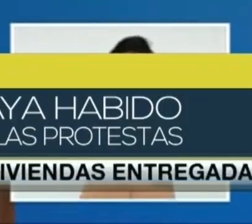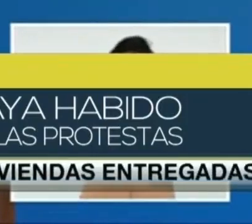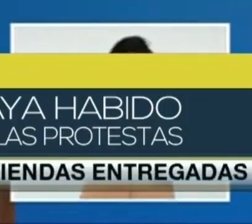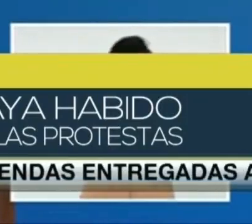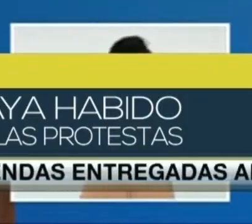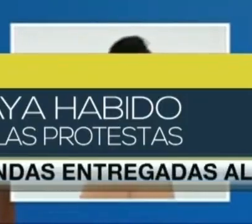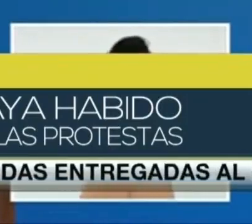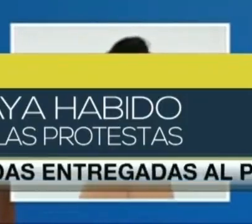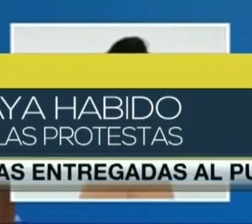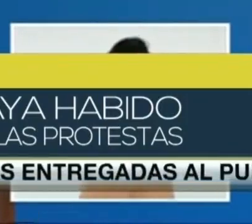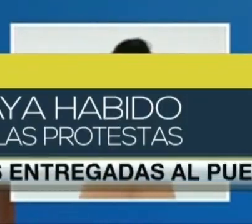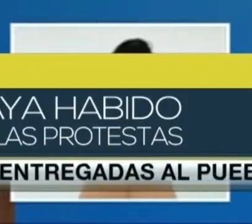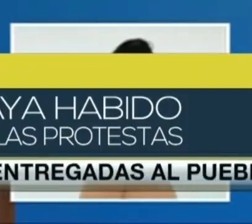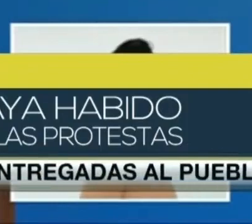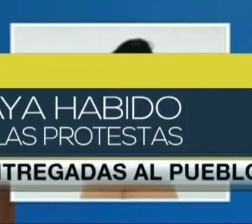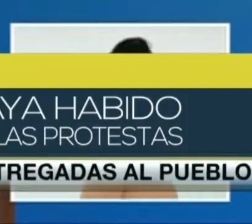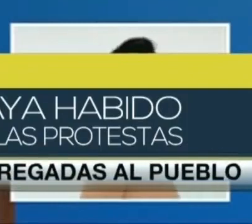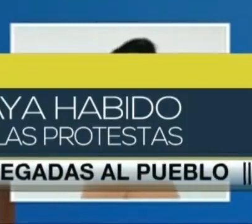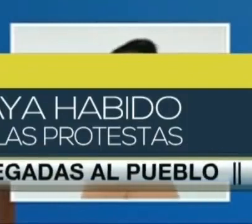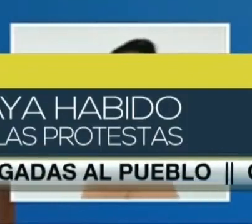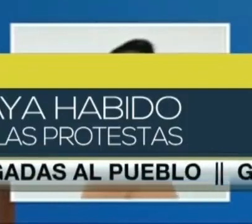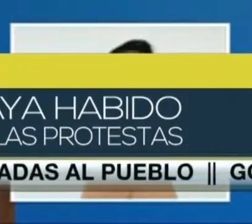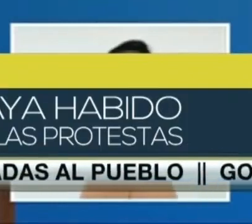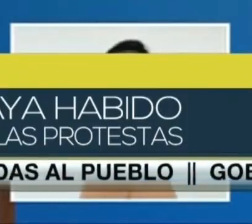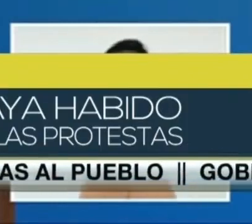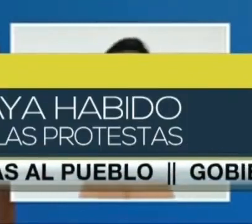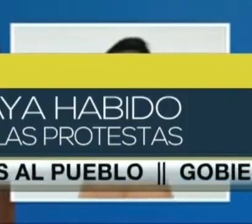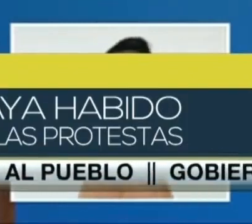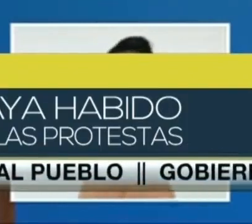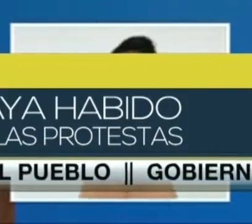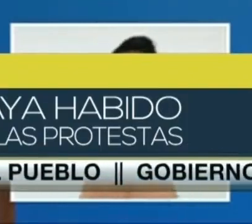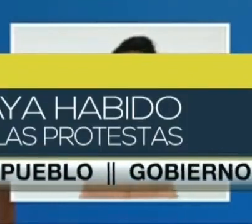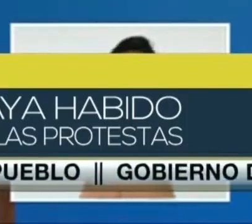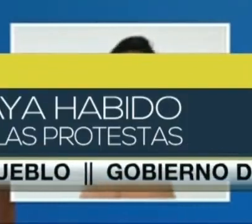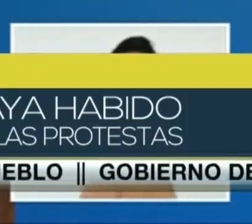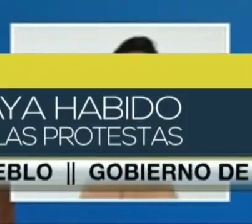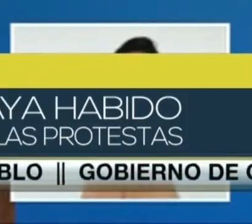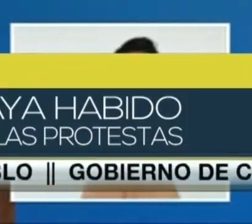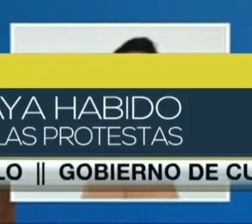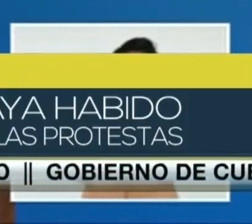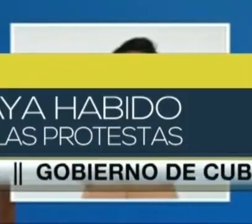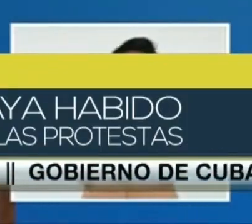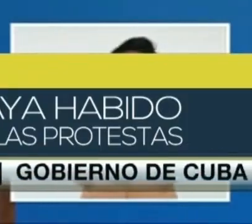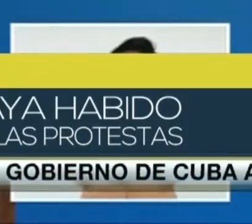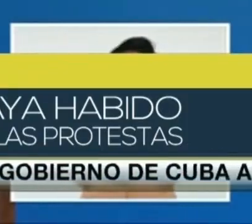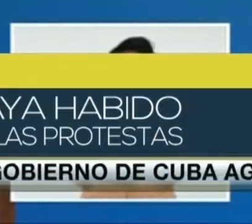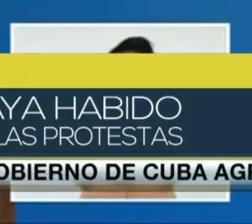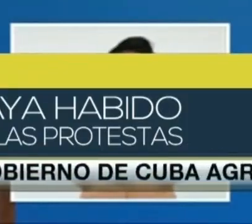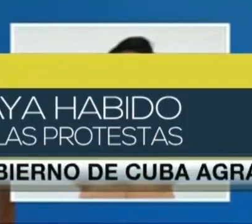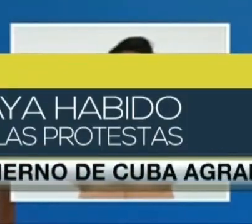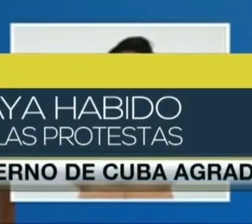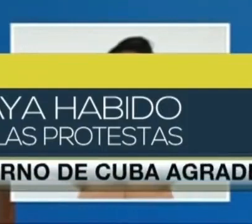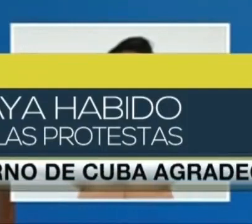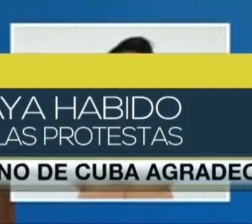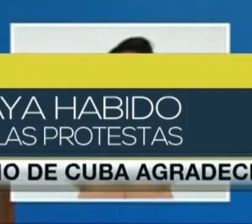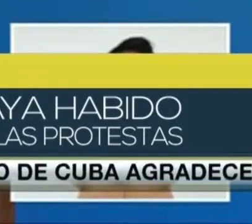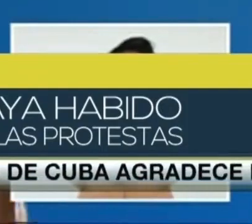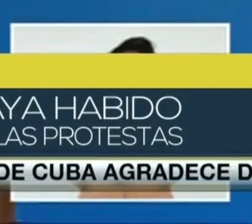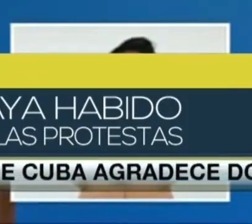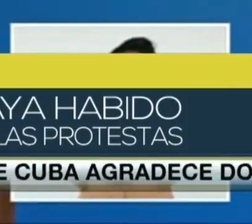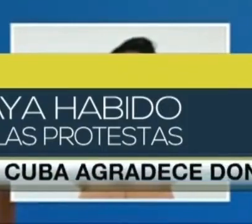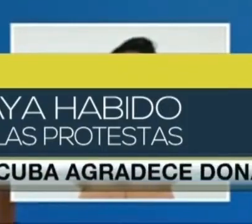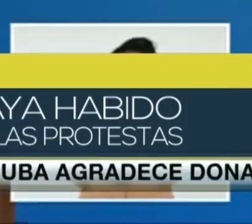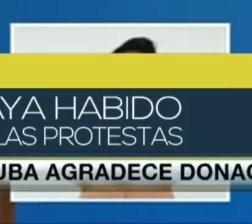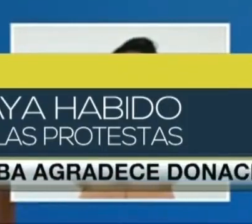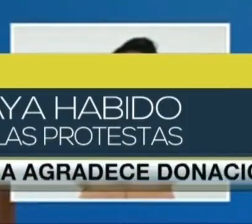gigantes, los grandes emporios que hacen y deshacen y que lamentablemente el gobierno de los Estados Unidos en